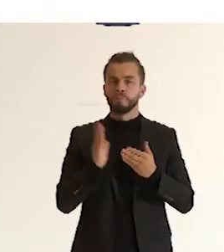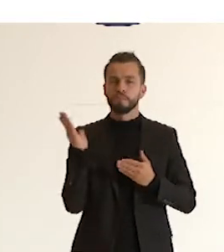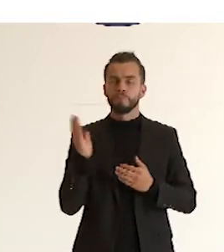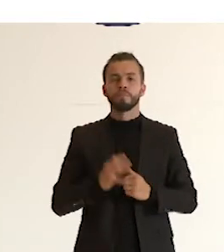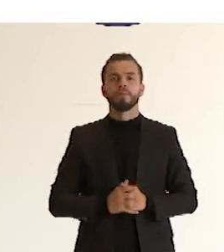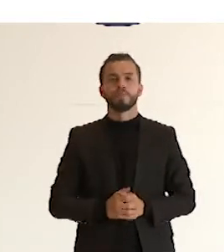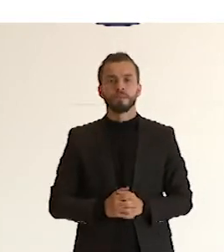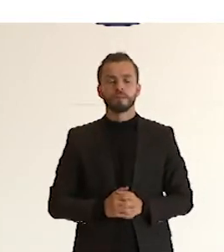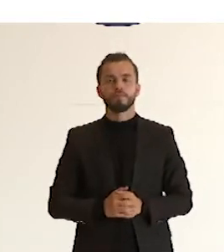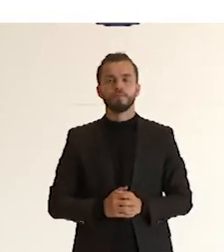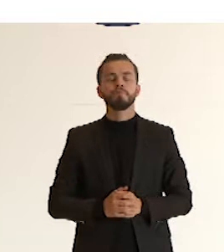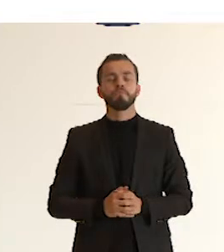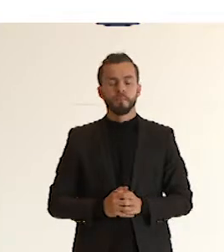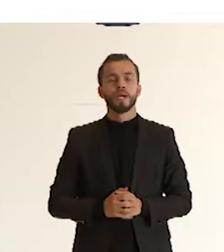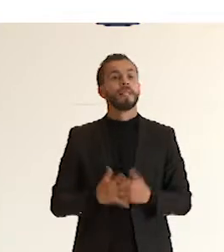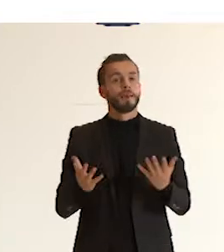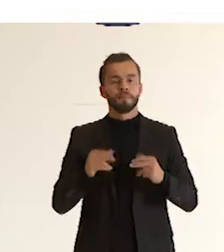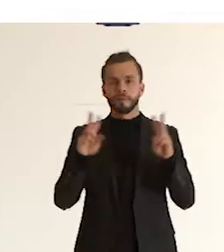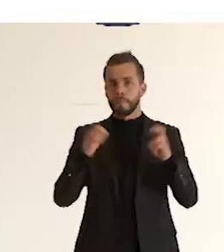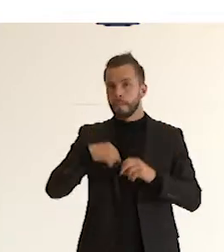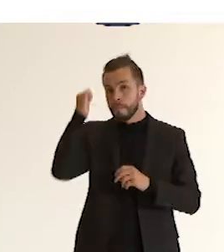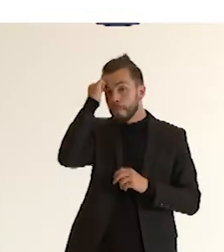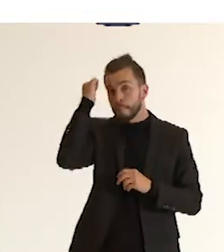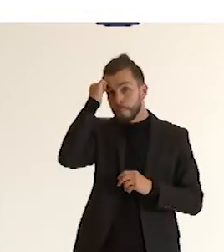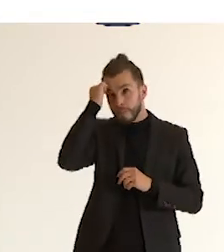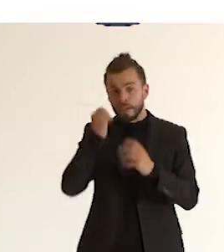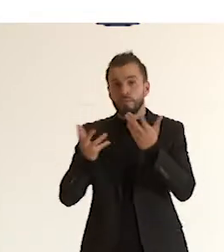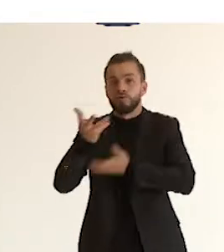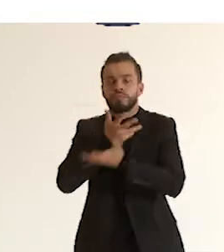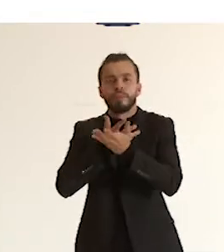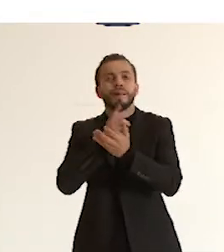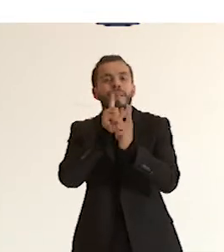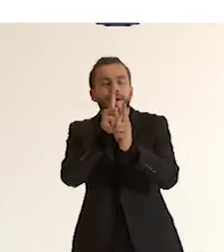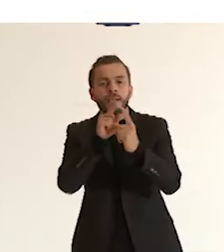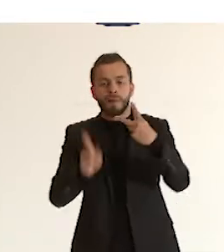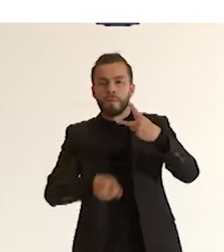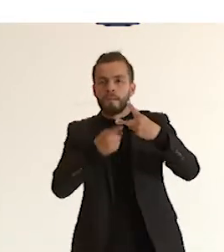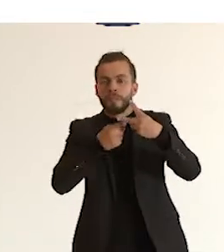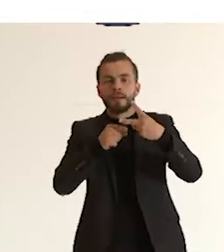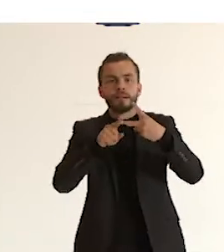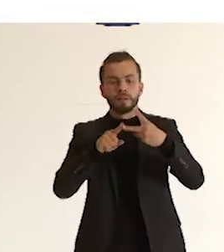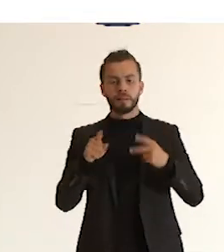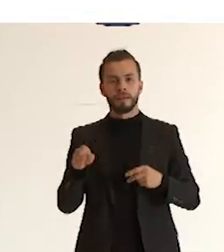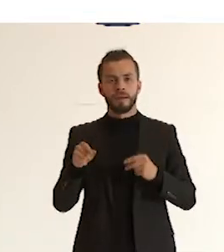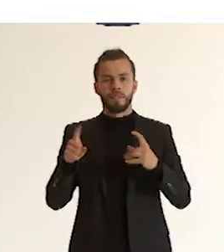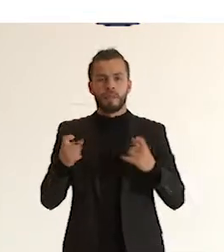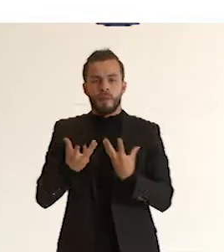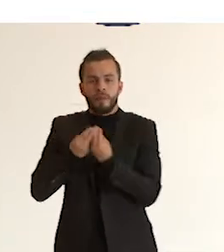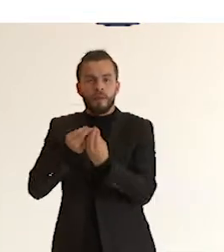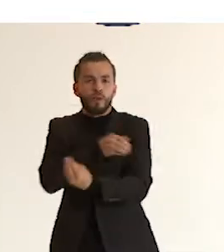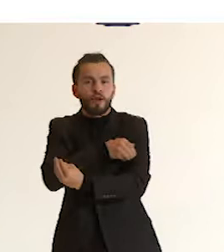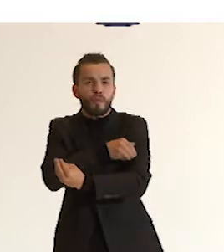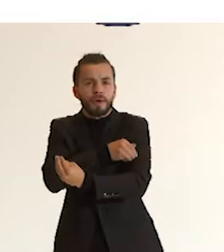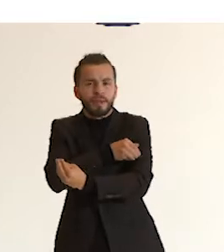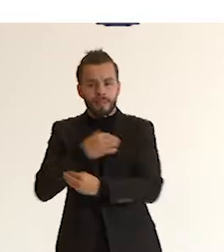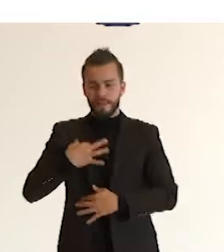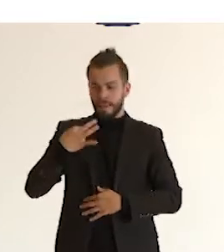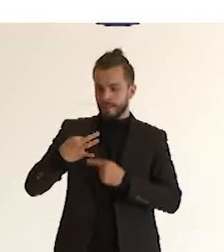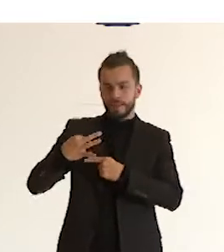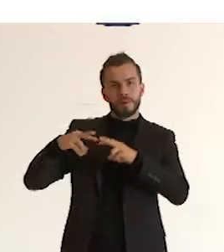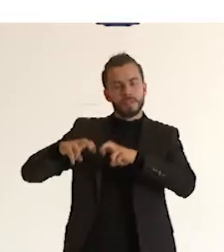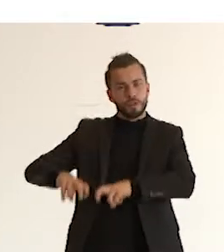actuamos en relación con la docencia pero también en el comité ética de la investigación